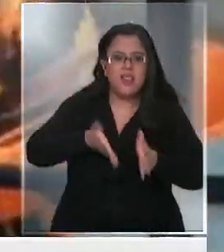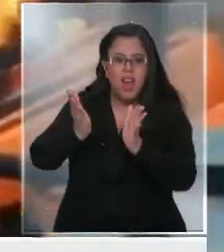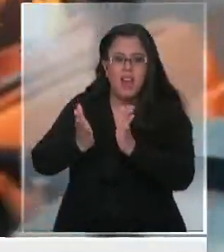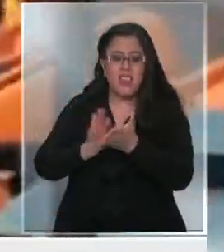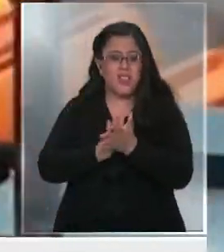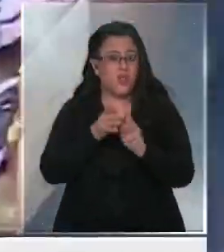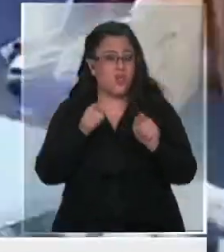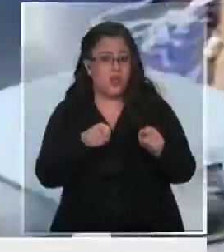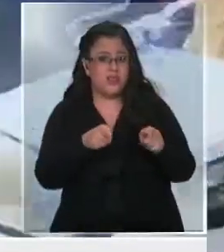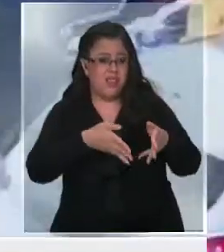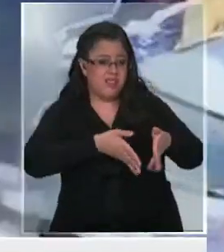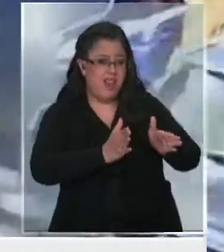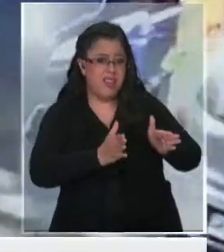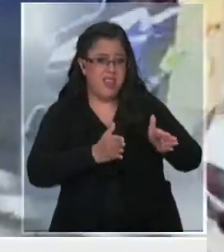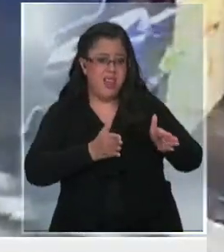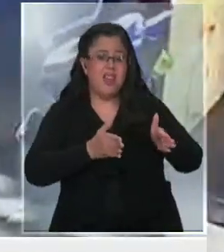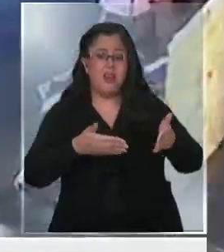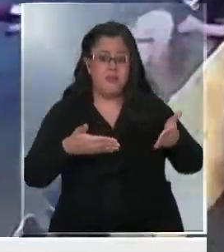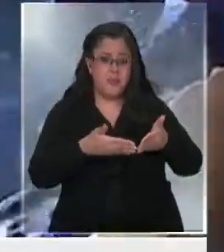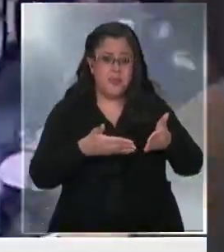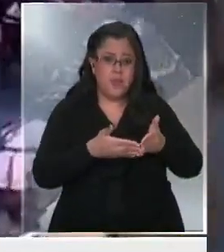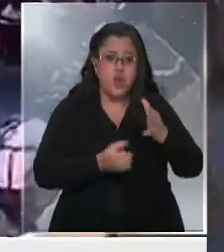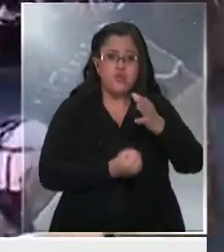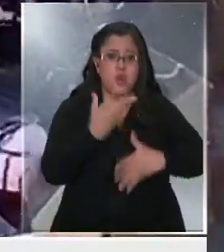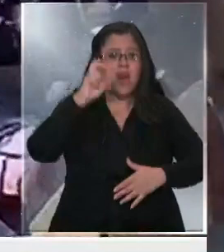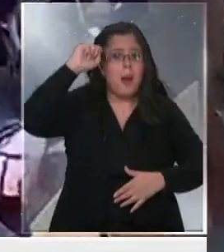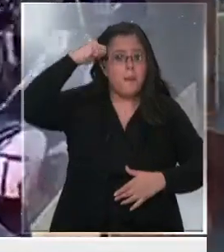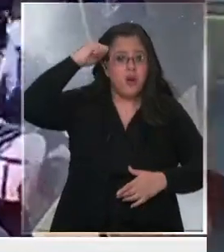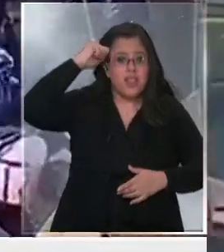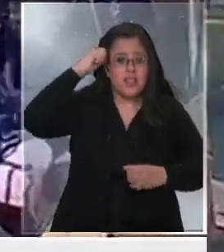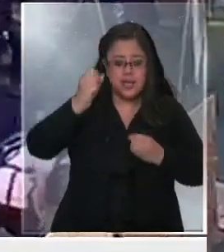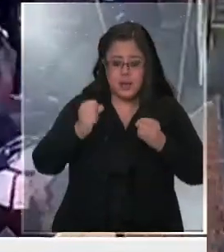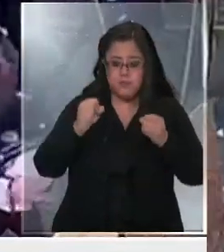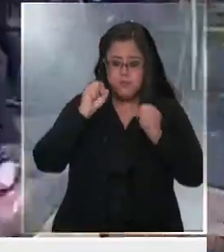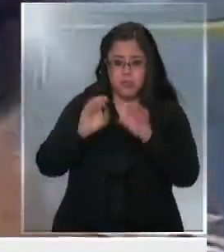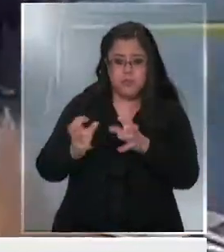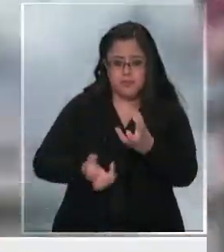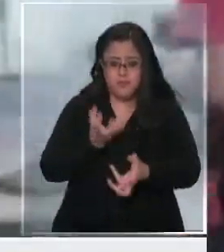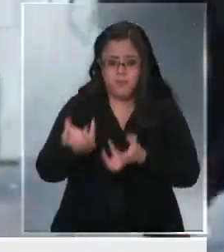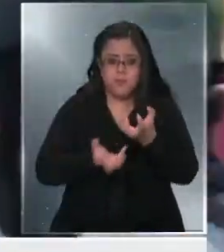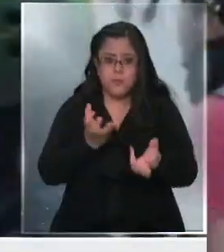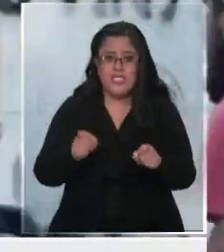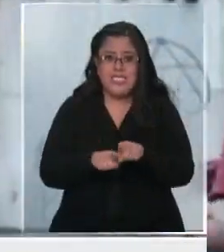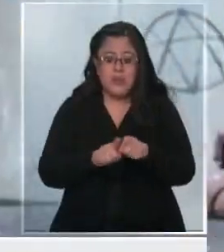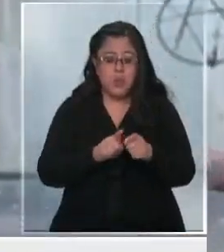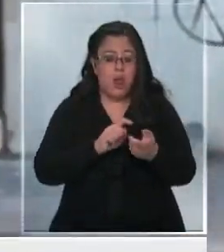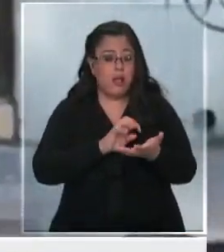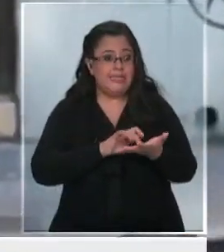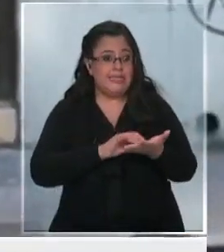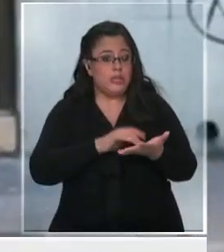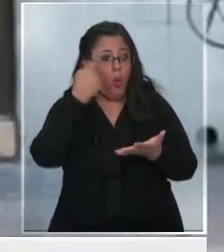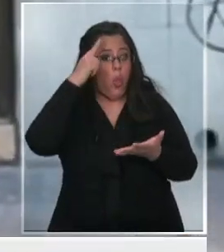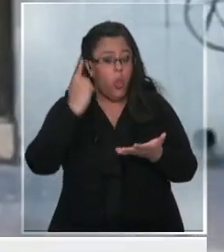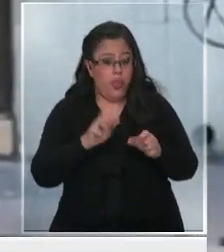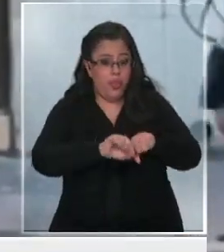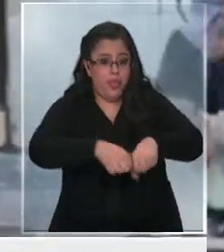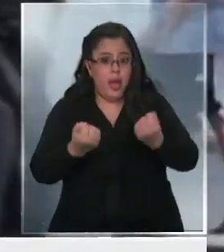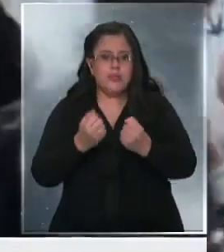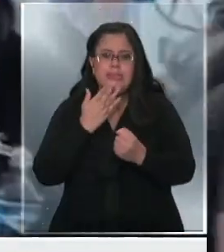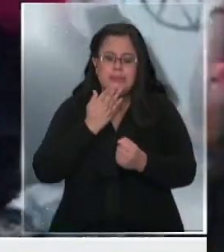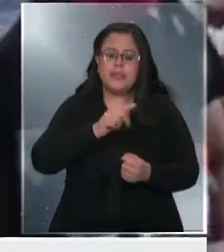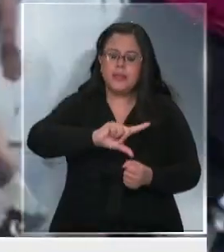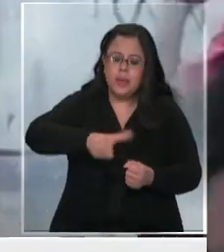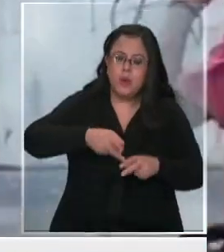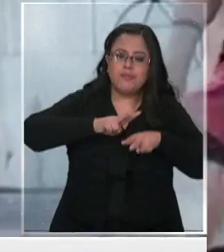todas las intersecciones de Nueva Providencia donde se encendieron. Los daños aún se están calculando y el tiempo que van a demorar